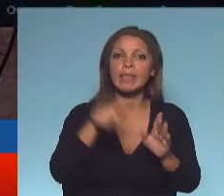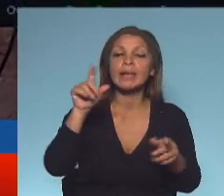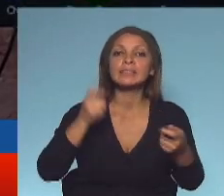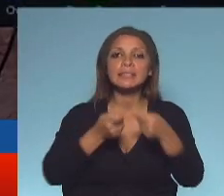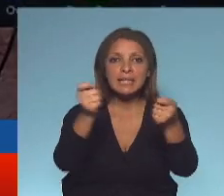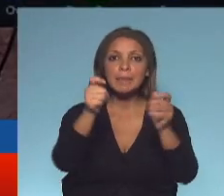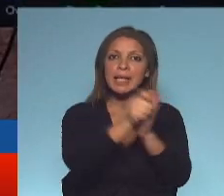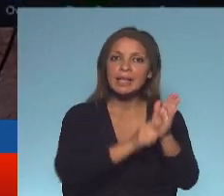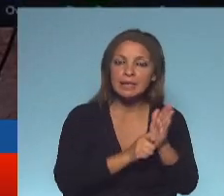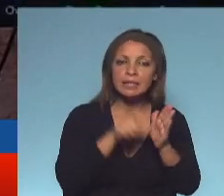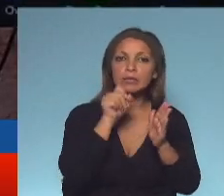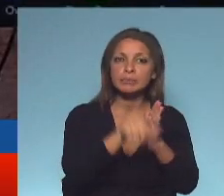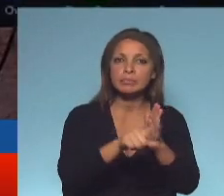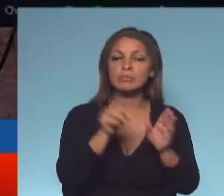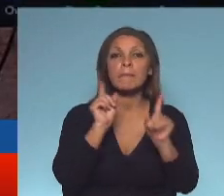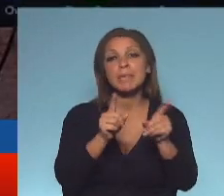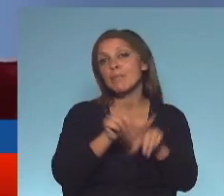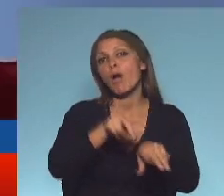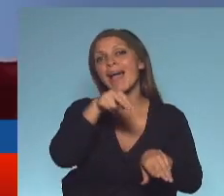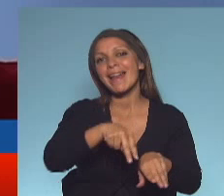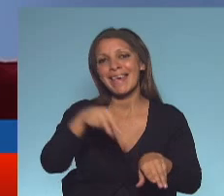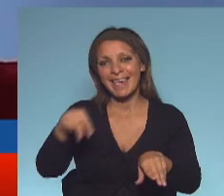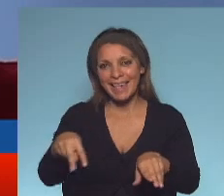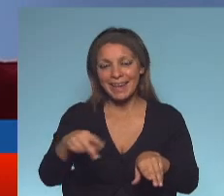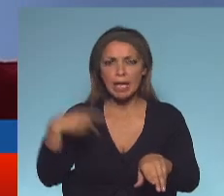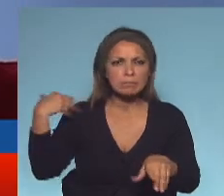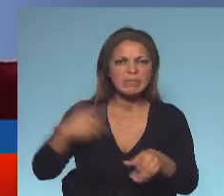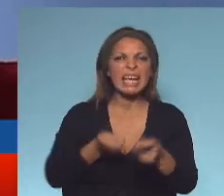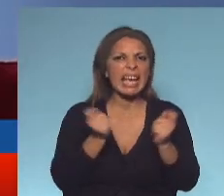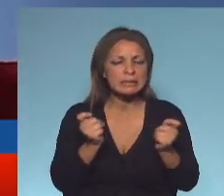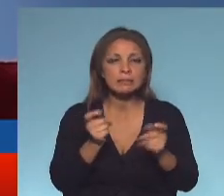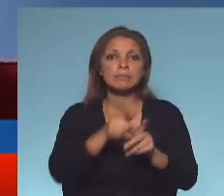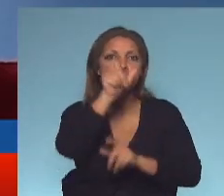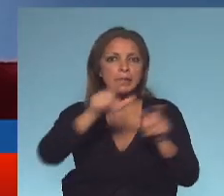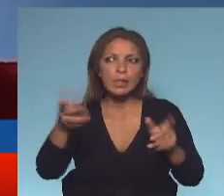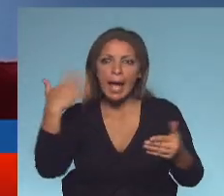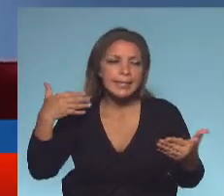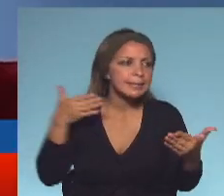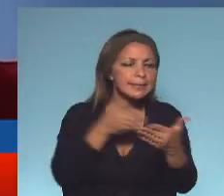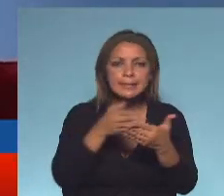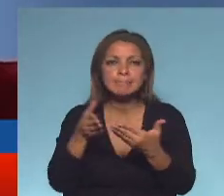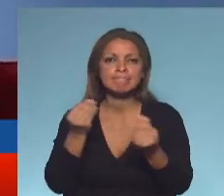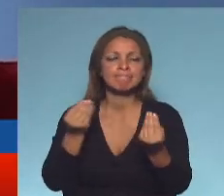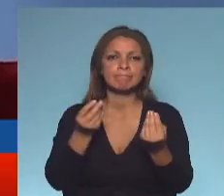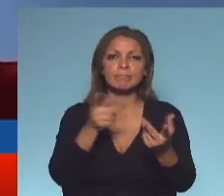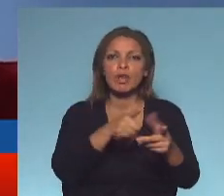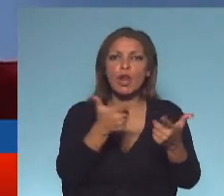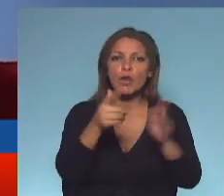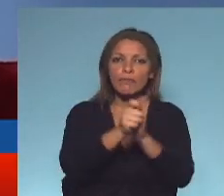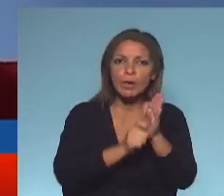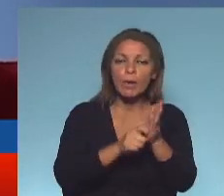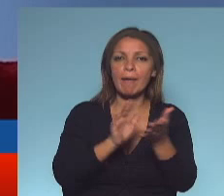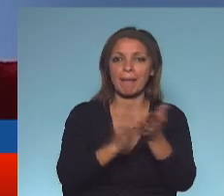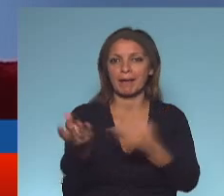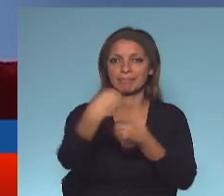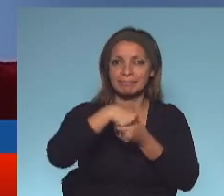tardía de identidad son los NN, aquellos a los que nunca hemos podido llegar con políticas activas de inclusión social. Allí en